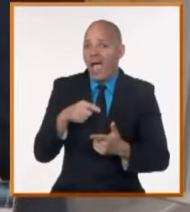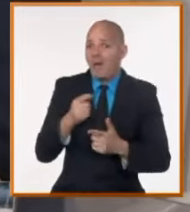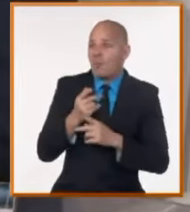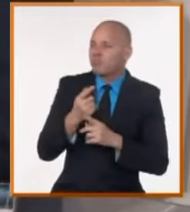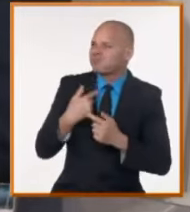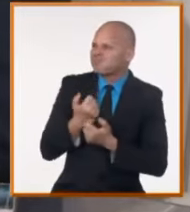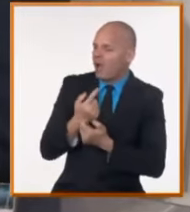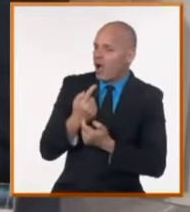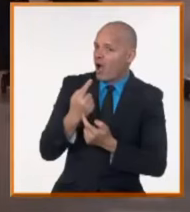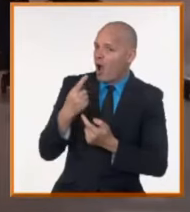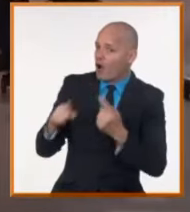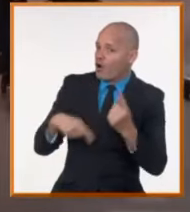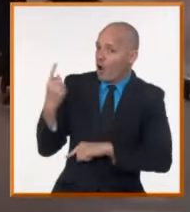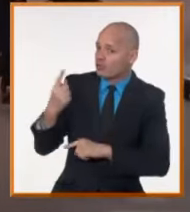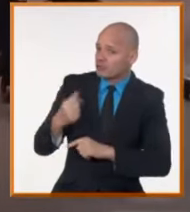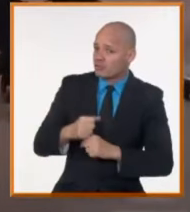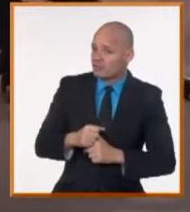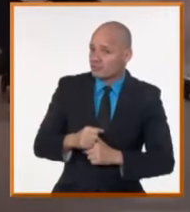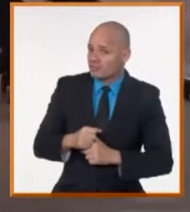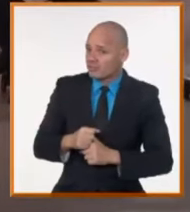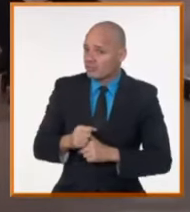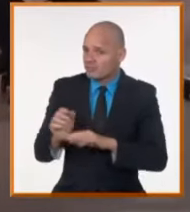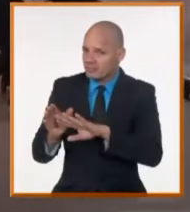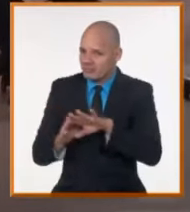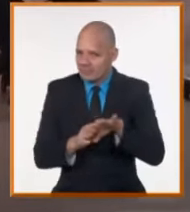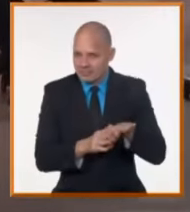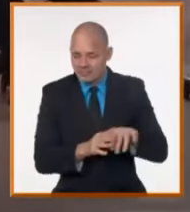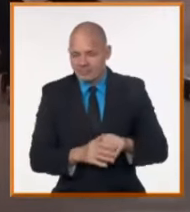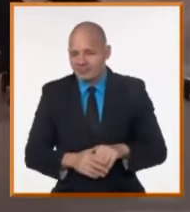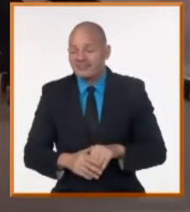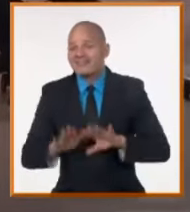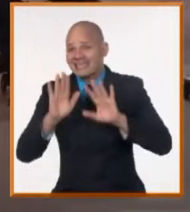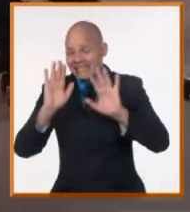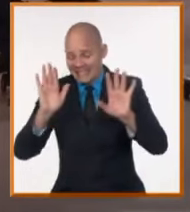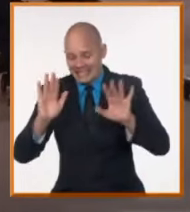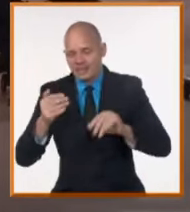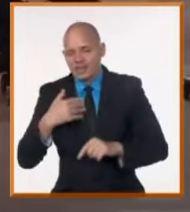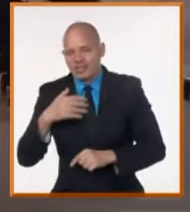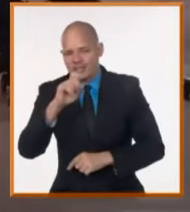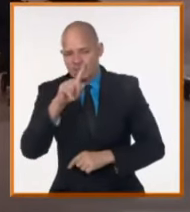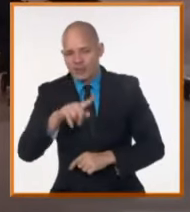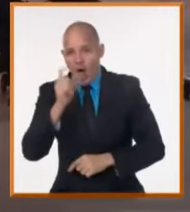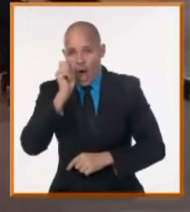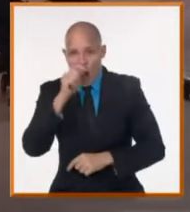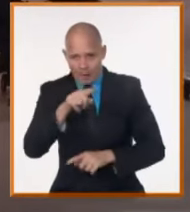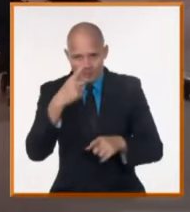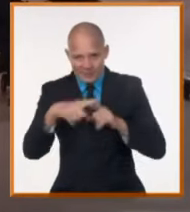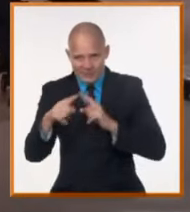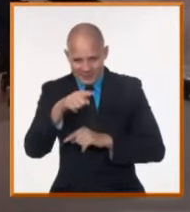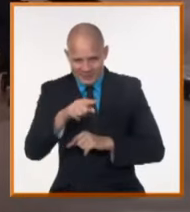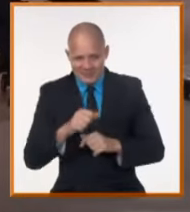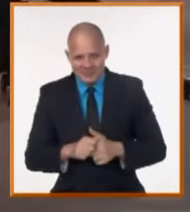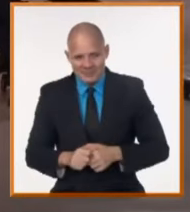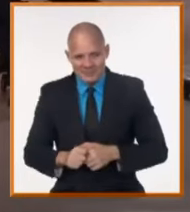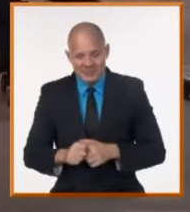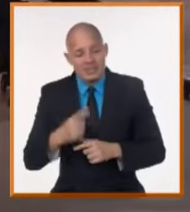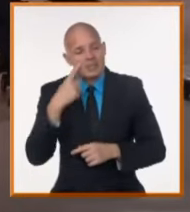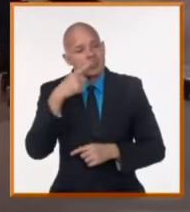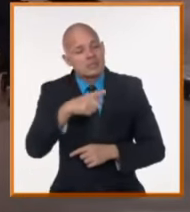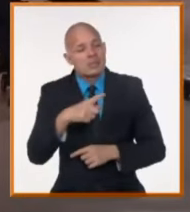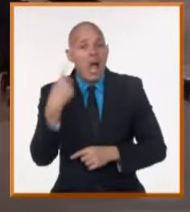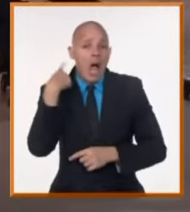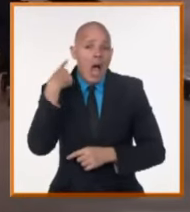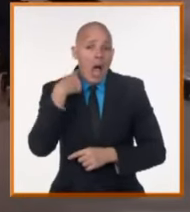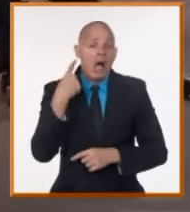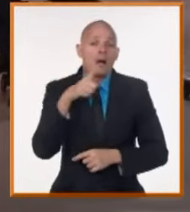el pensamiento de la pregunta que quería hacerle a Jorge, porque efectivamente en